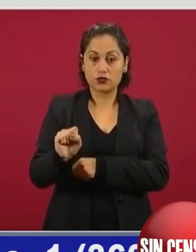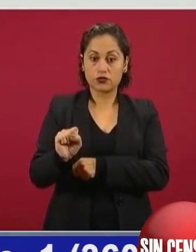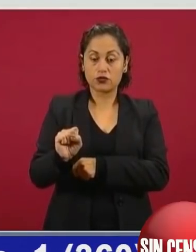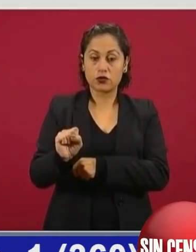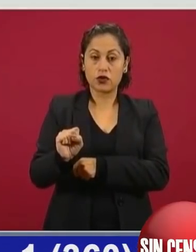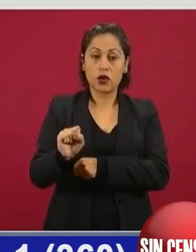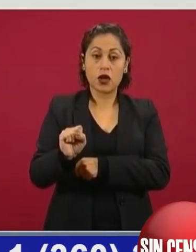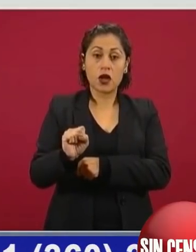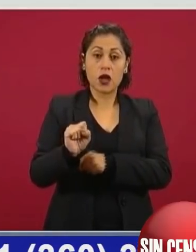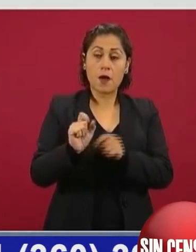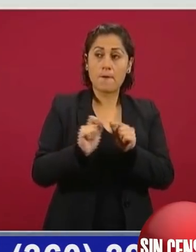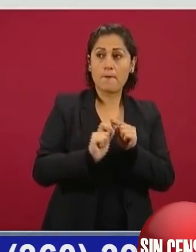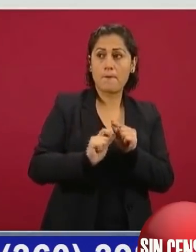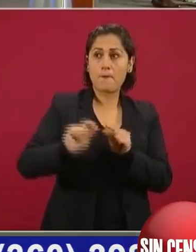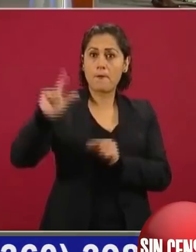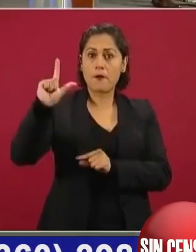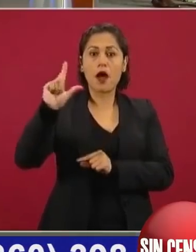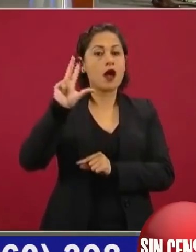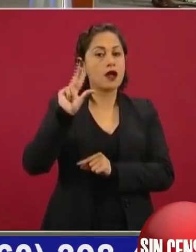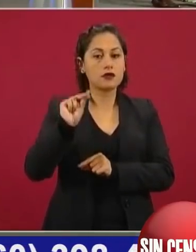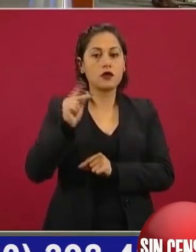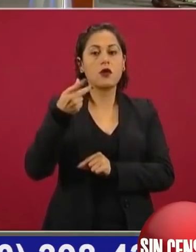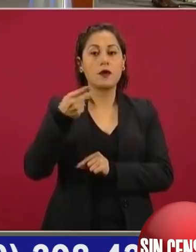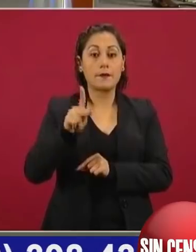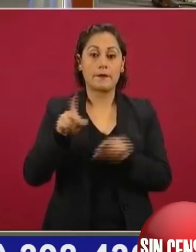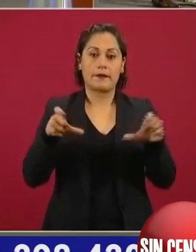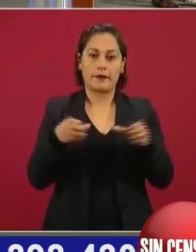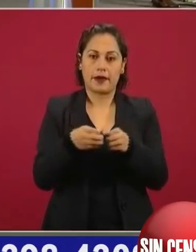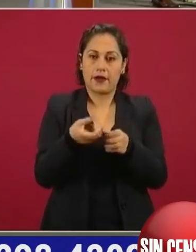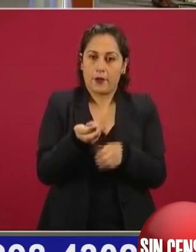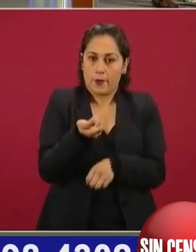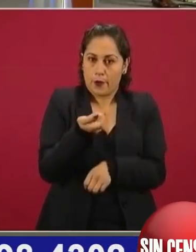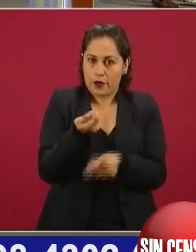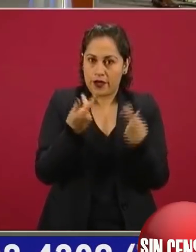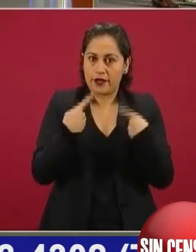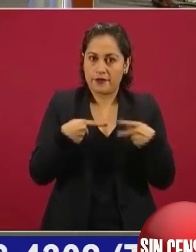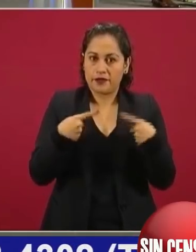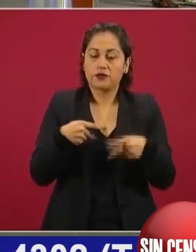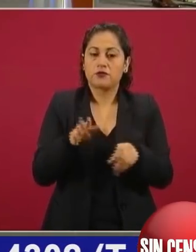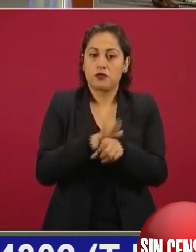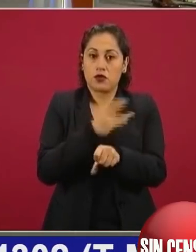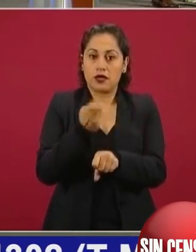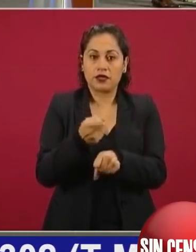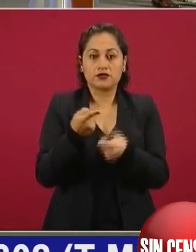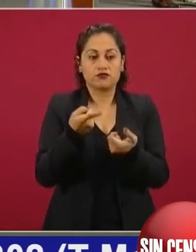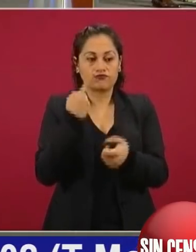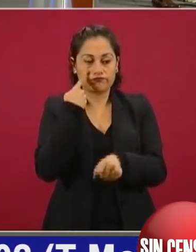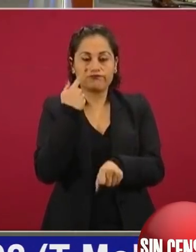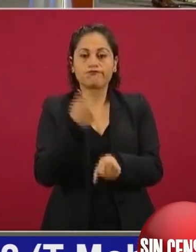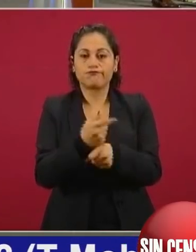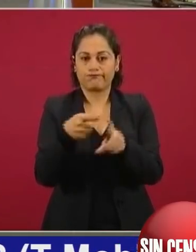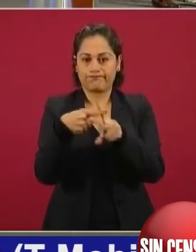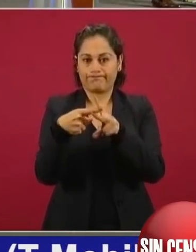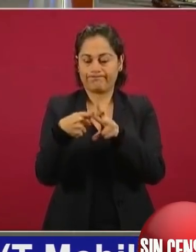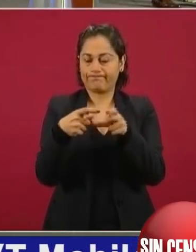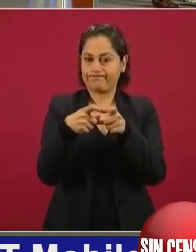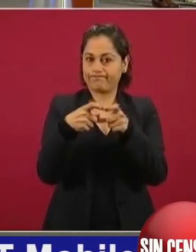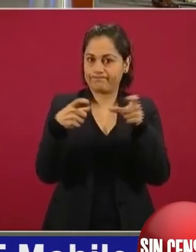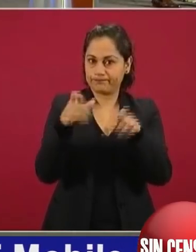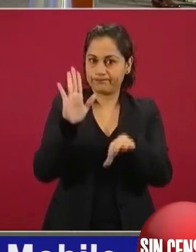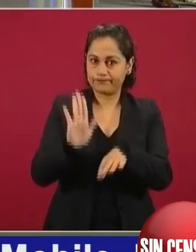cambio hacia arriba, teniendo una población pequeña, todavía tiene una importante intensidad de la epidemia. La